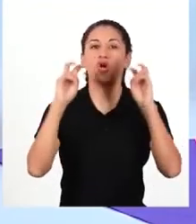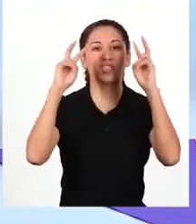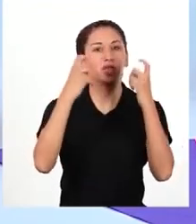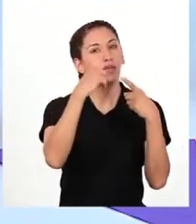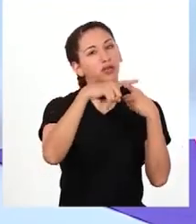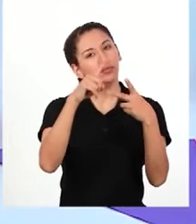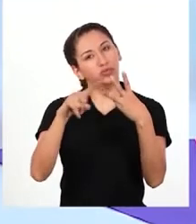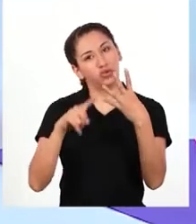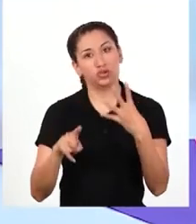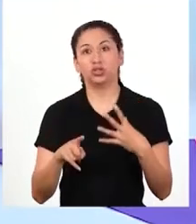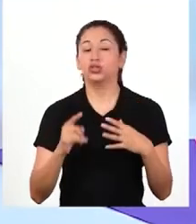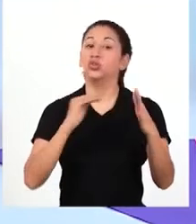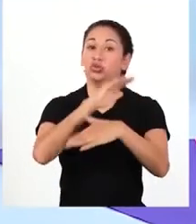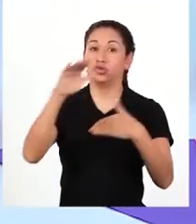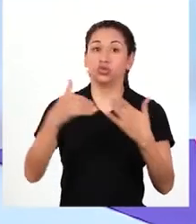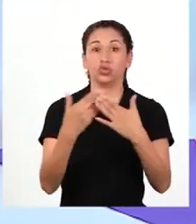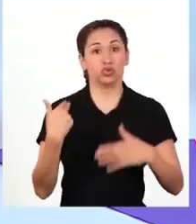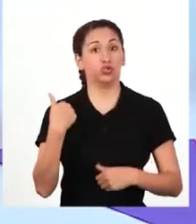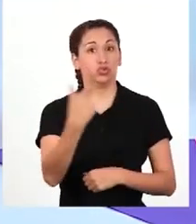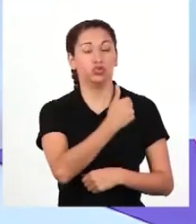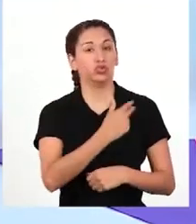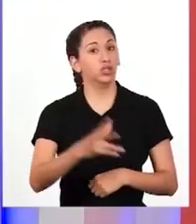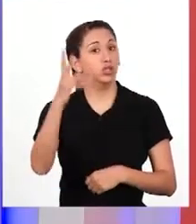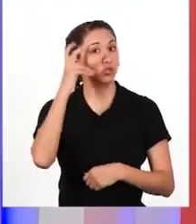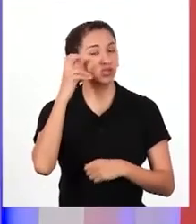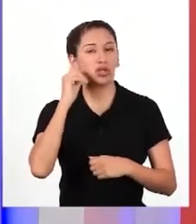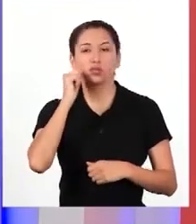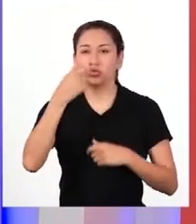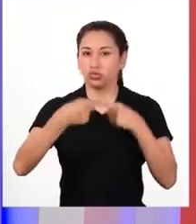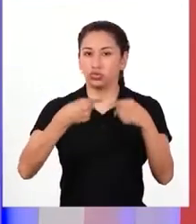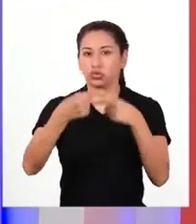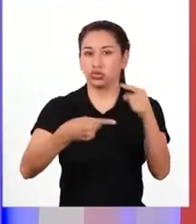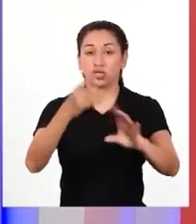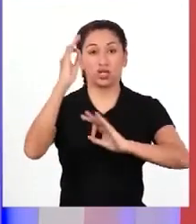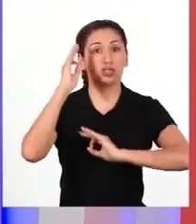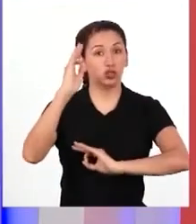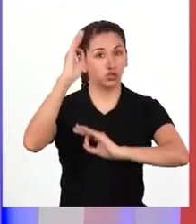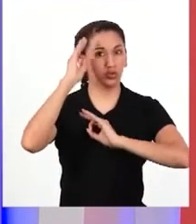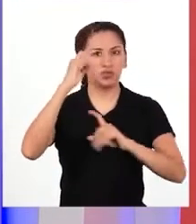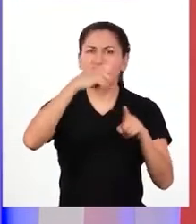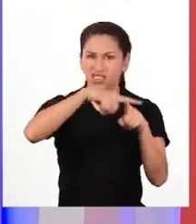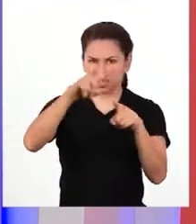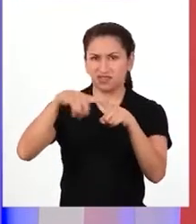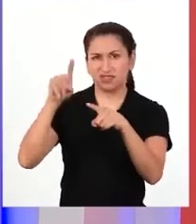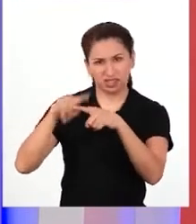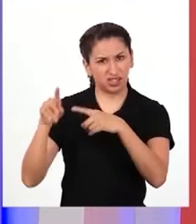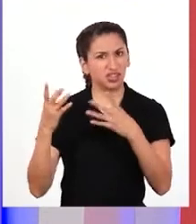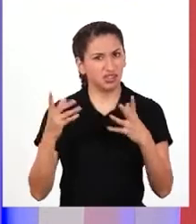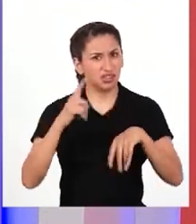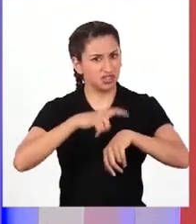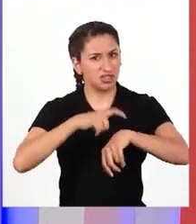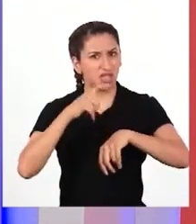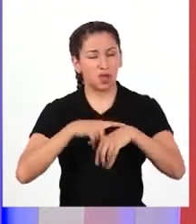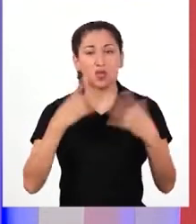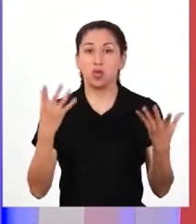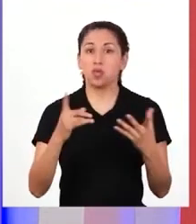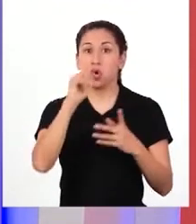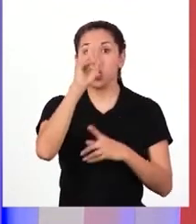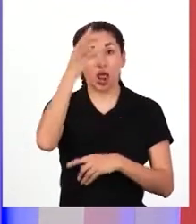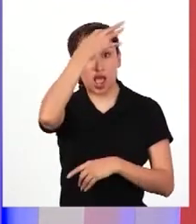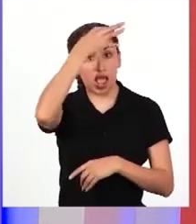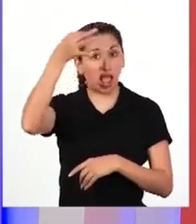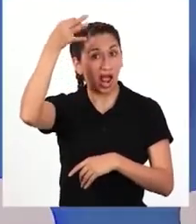una conducta o situación, entre otros. Todos nosotros escuchamos día a día discursos en